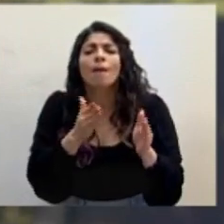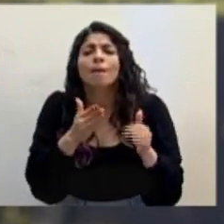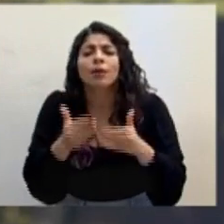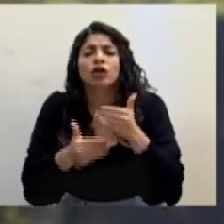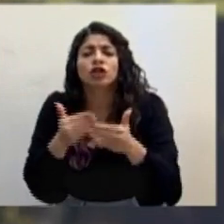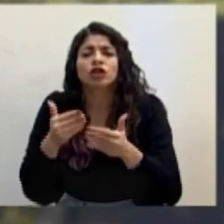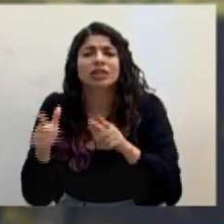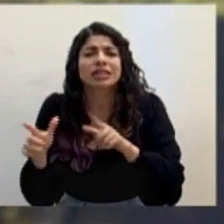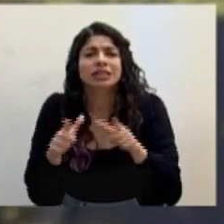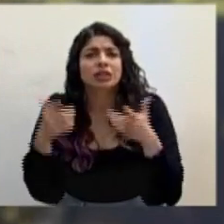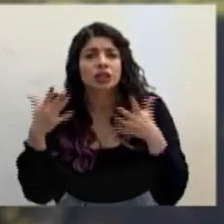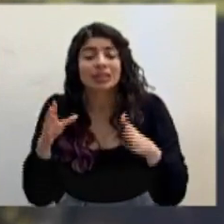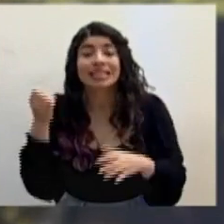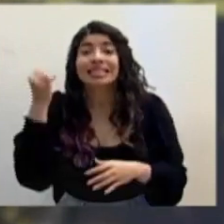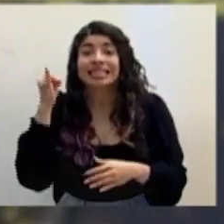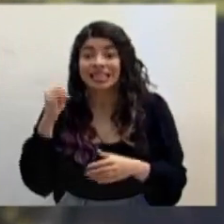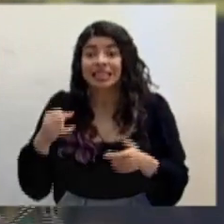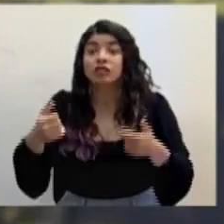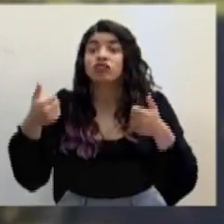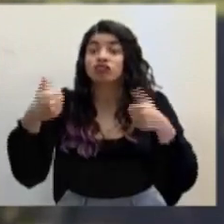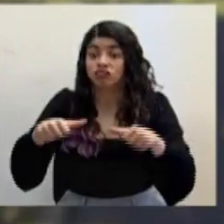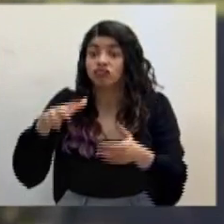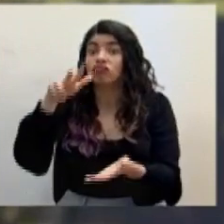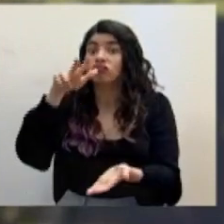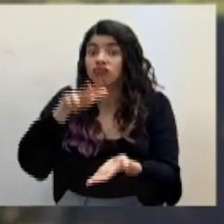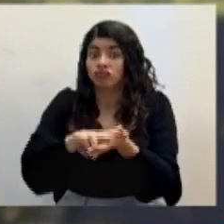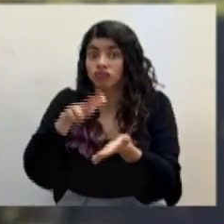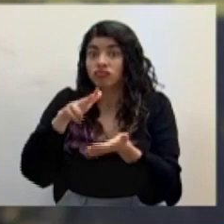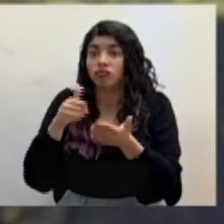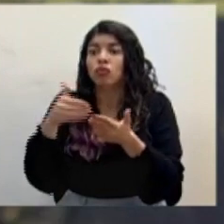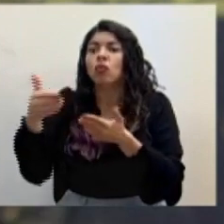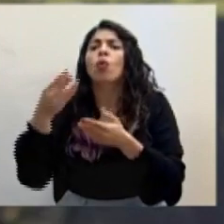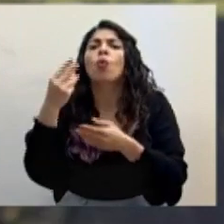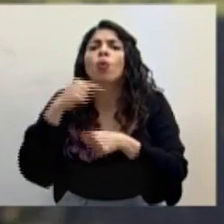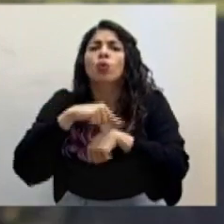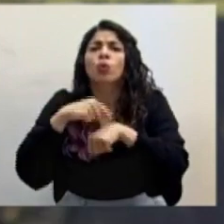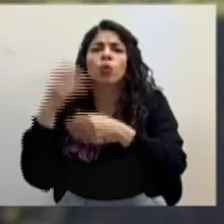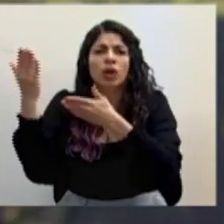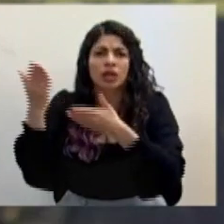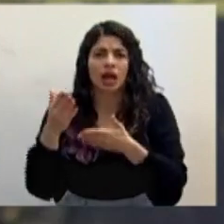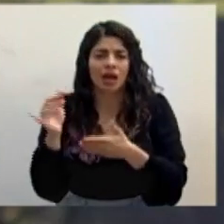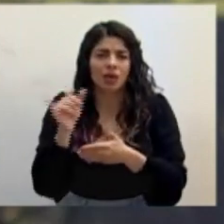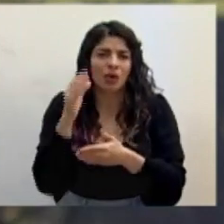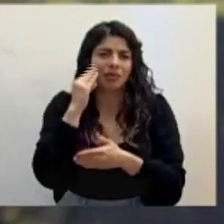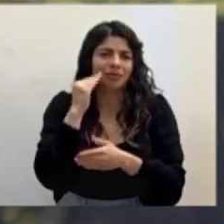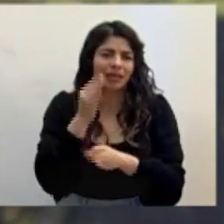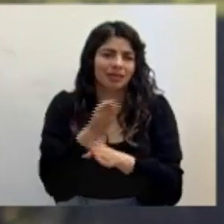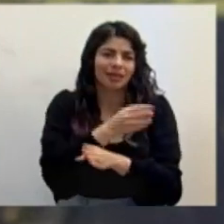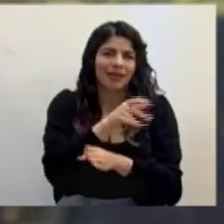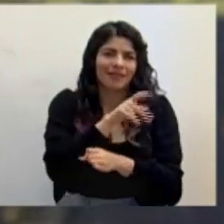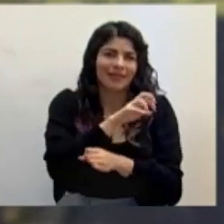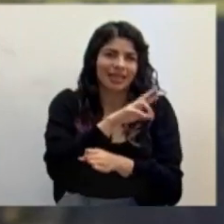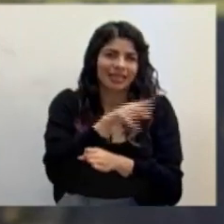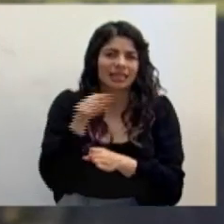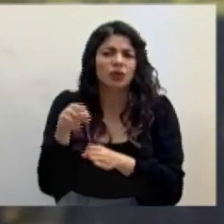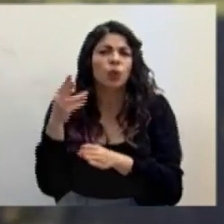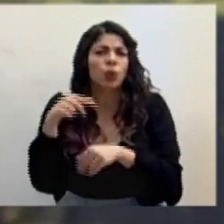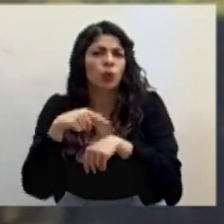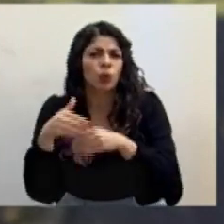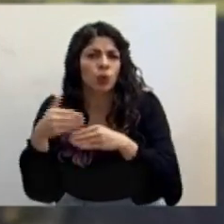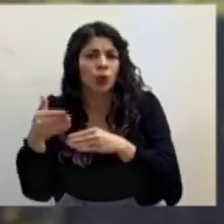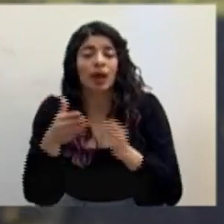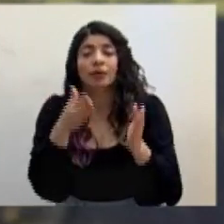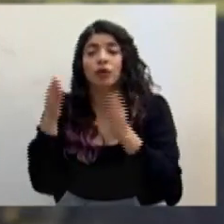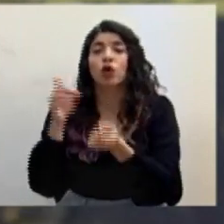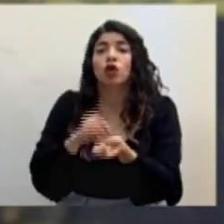en caso de que se apruebe, ¿en cuánto tiempo estará llegando al país, ya después de la experiencia que tuvimos con la de Pfizer? Y adicionalmente, con la doctora Abarca, si nos puede detallar cuál es el